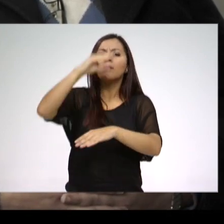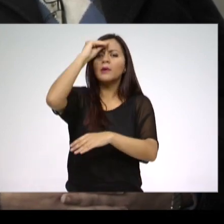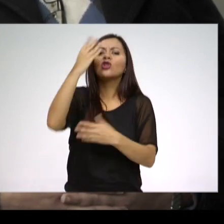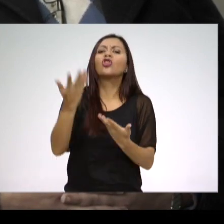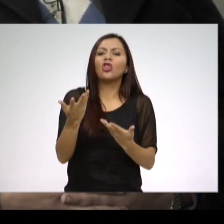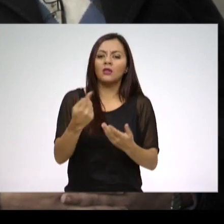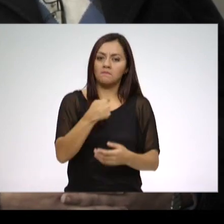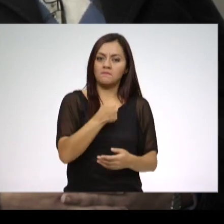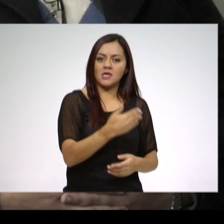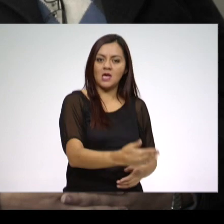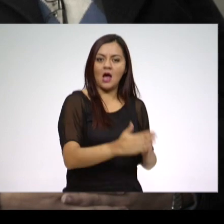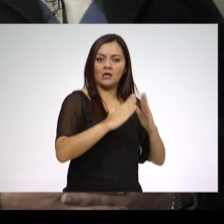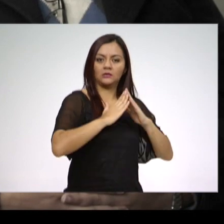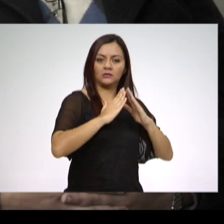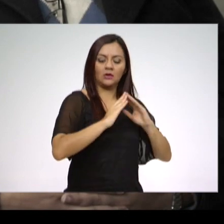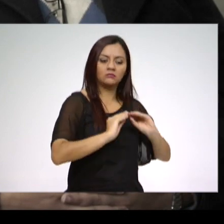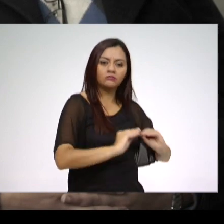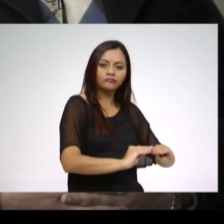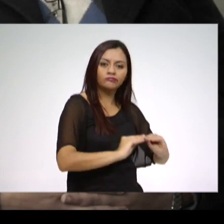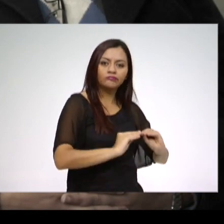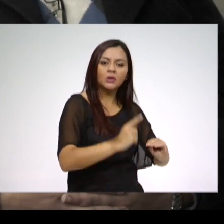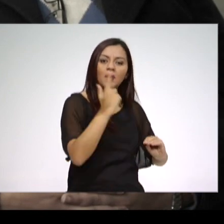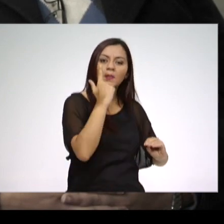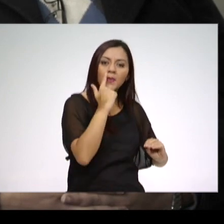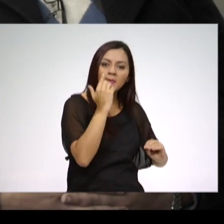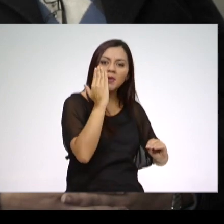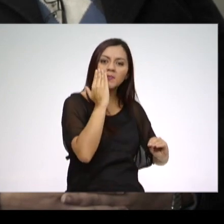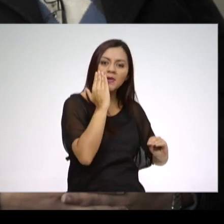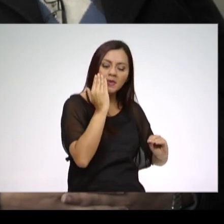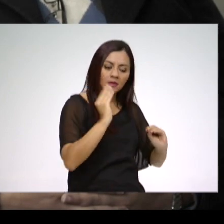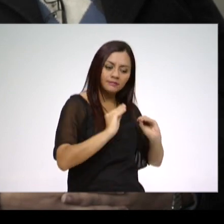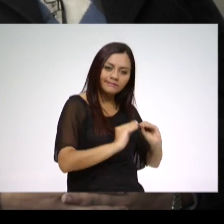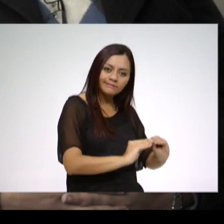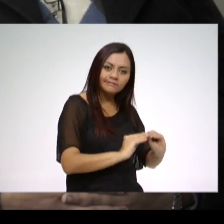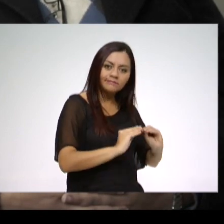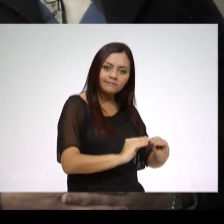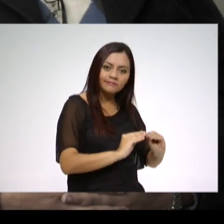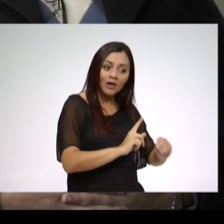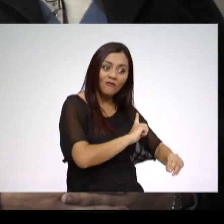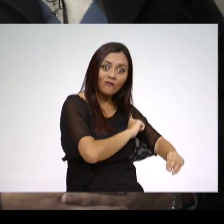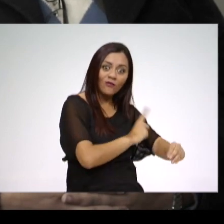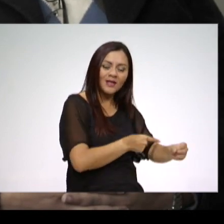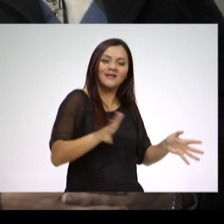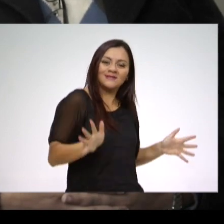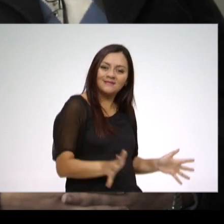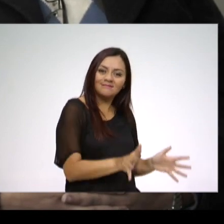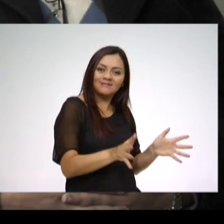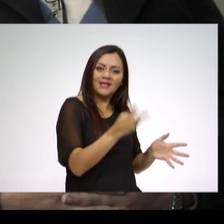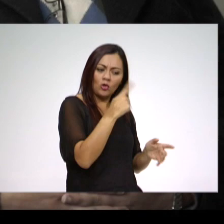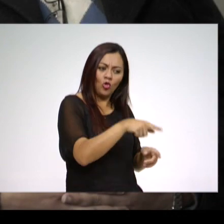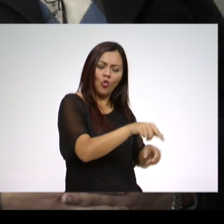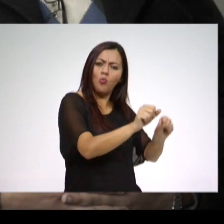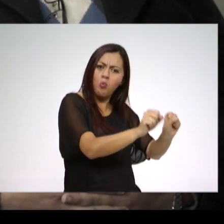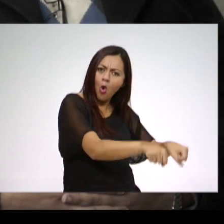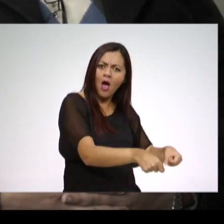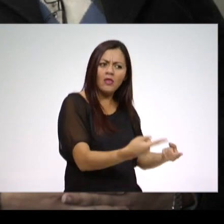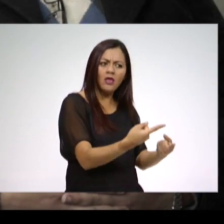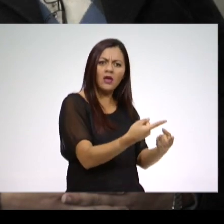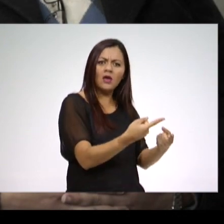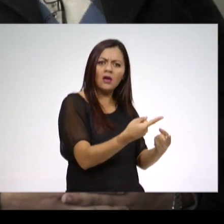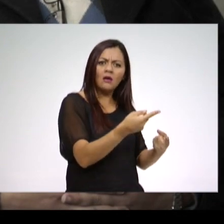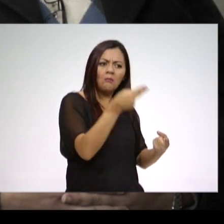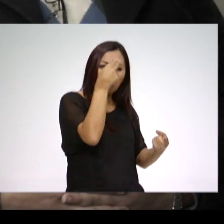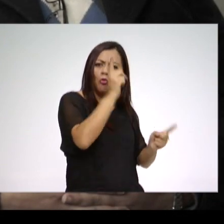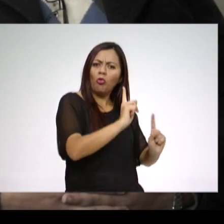es importante que los padres celebremos las fortalezas de nuestros hijos. Es decir, tú puedes, qué inteligente